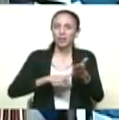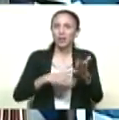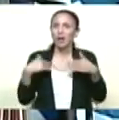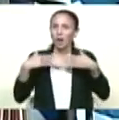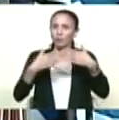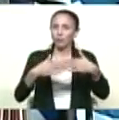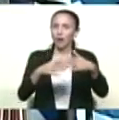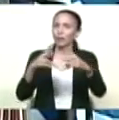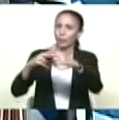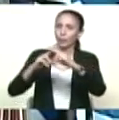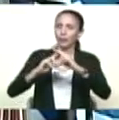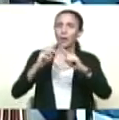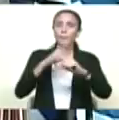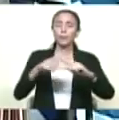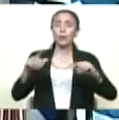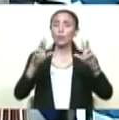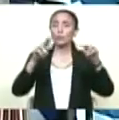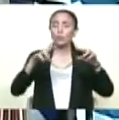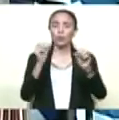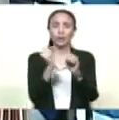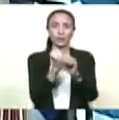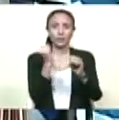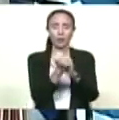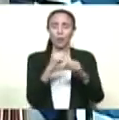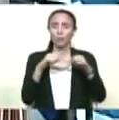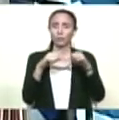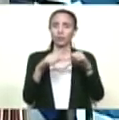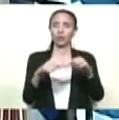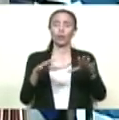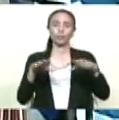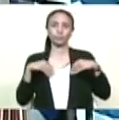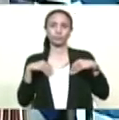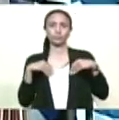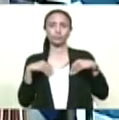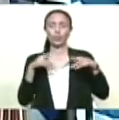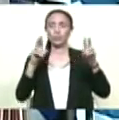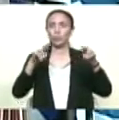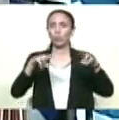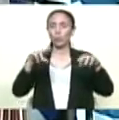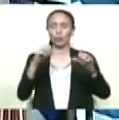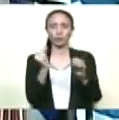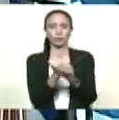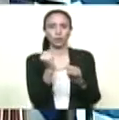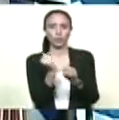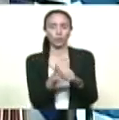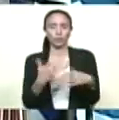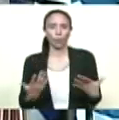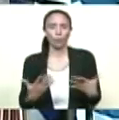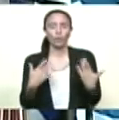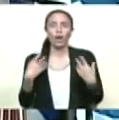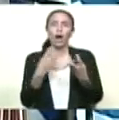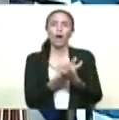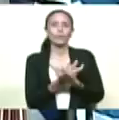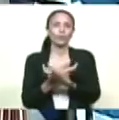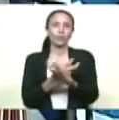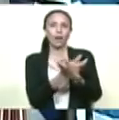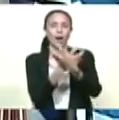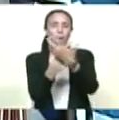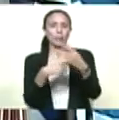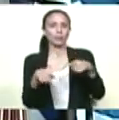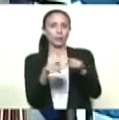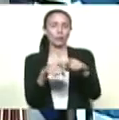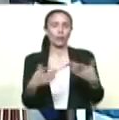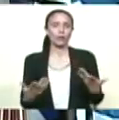por ser como dije un barco chatarra un buque finalmente el fantasma con ese